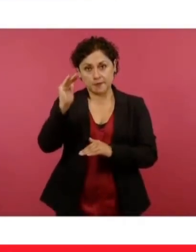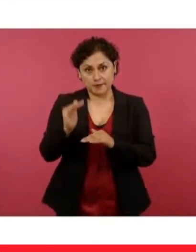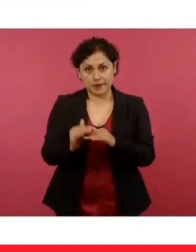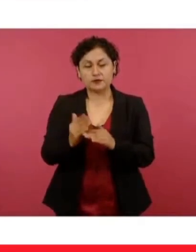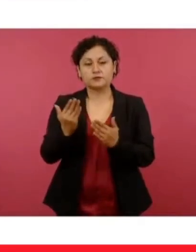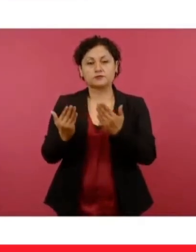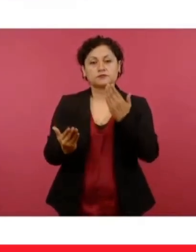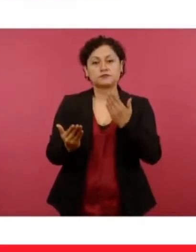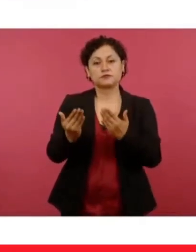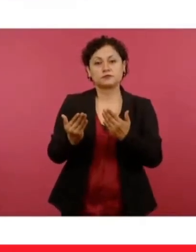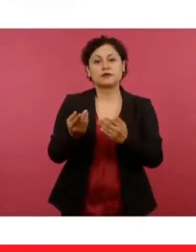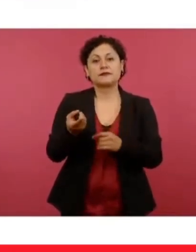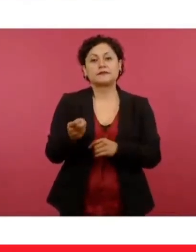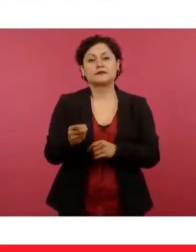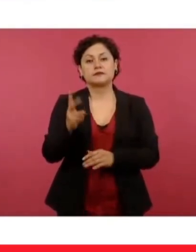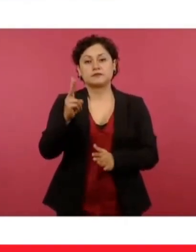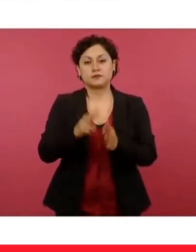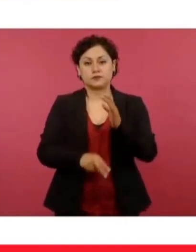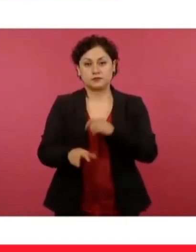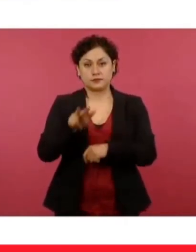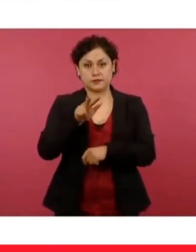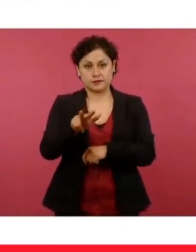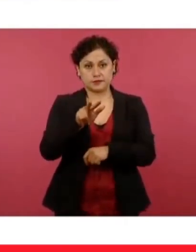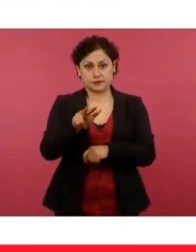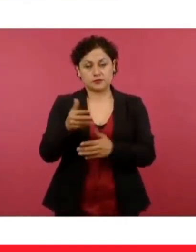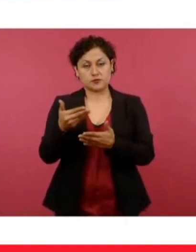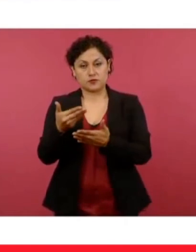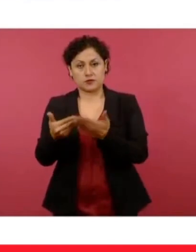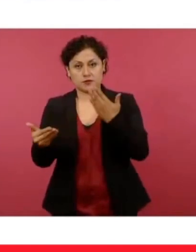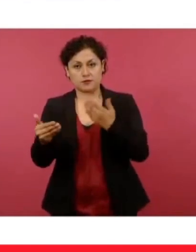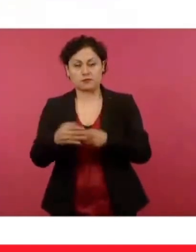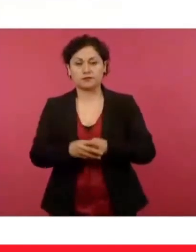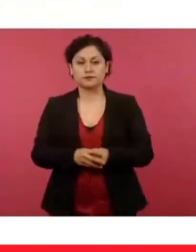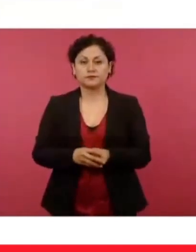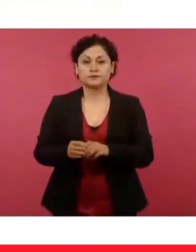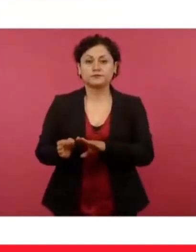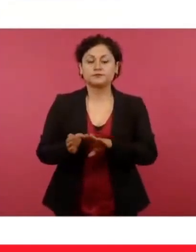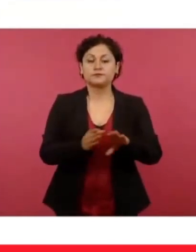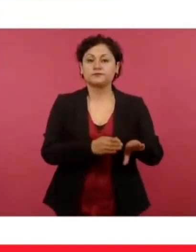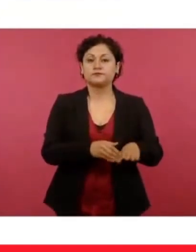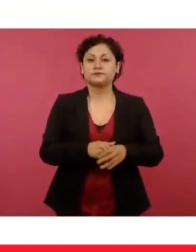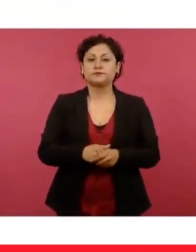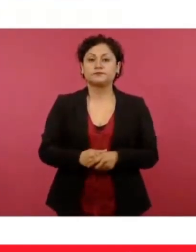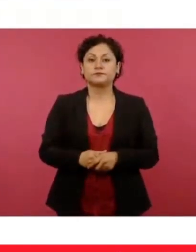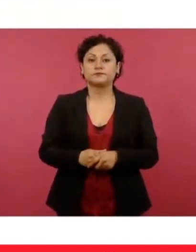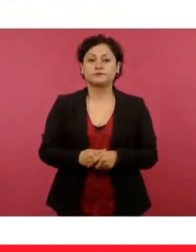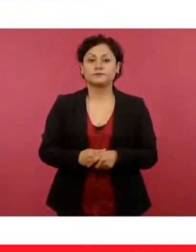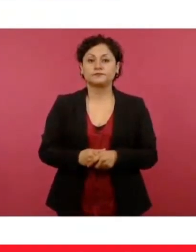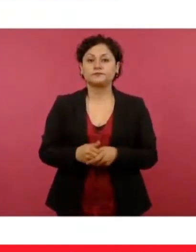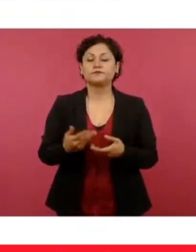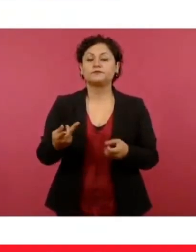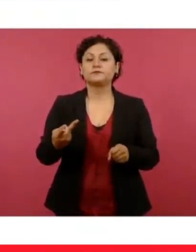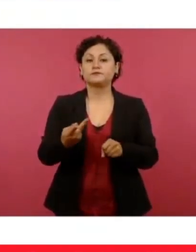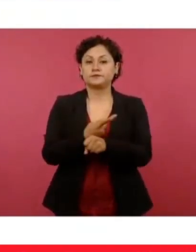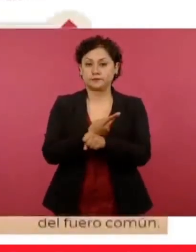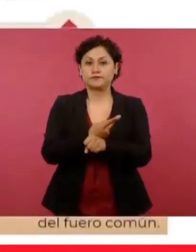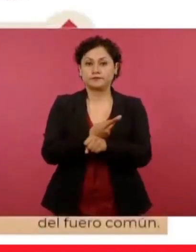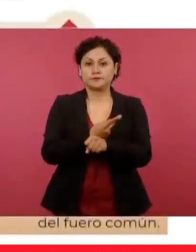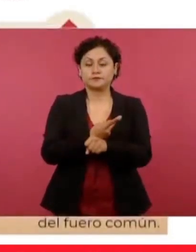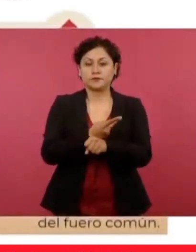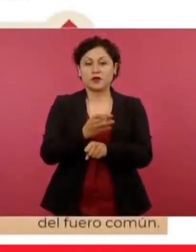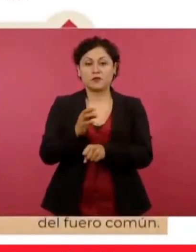2018 adelante en relación con los eh la incidencia delictiva del fuero